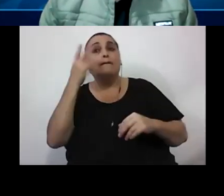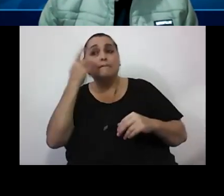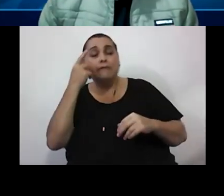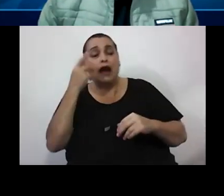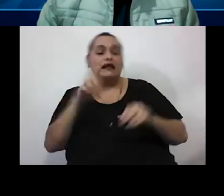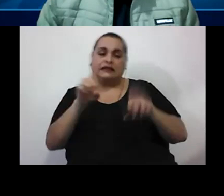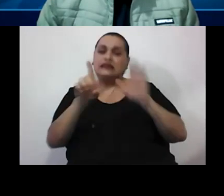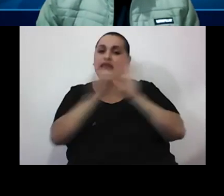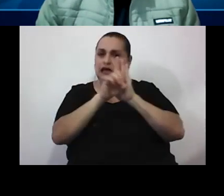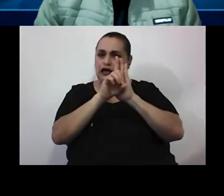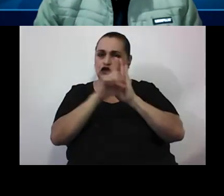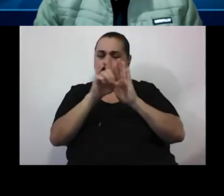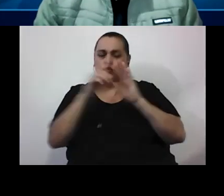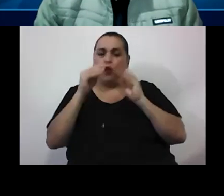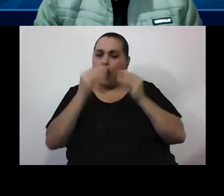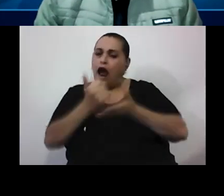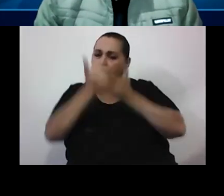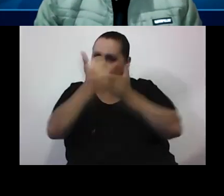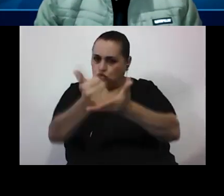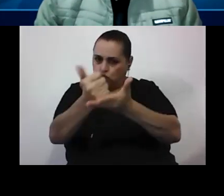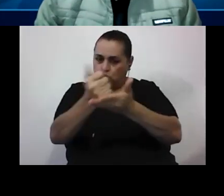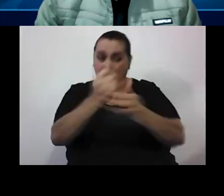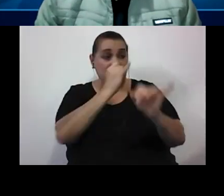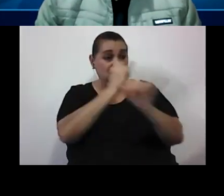ayudemos. Y la